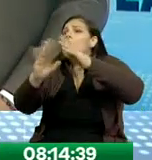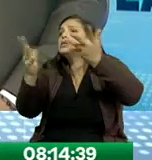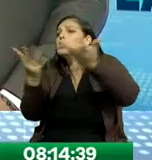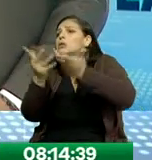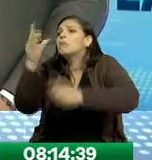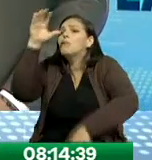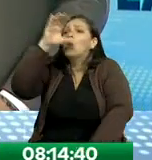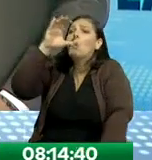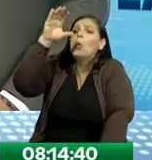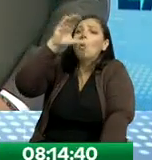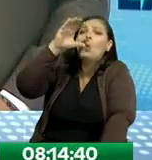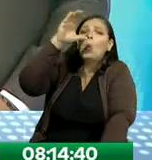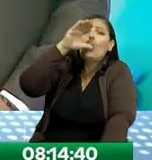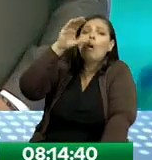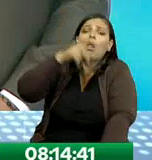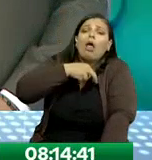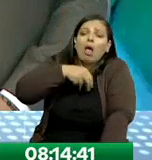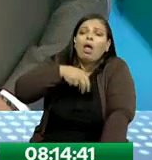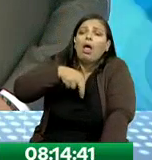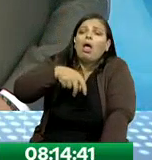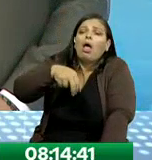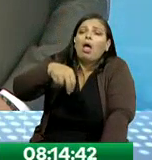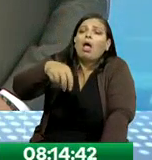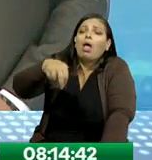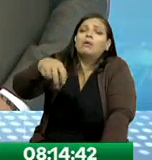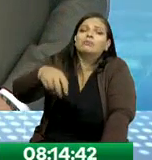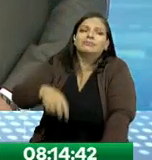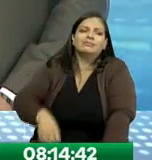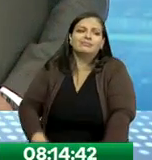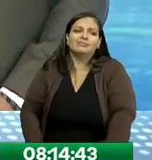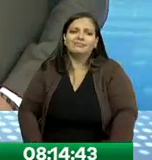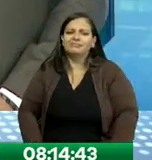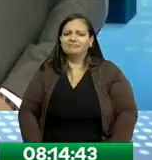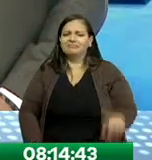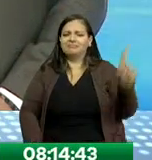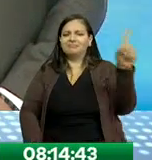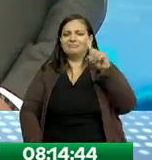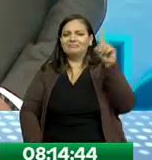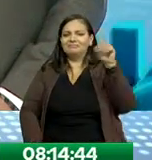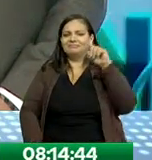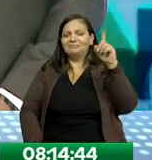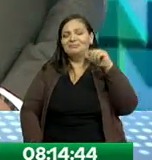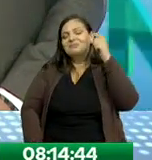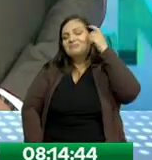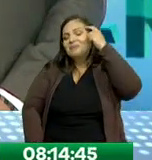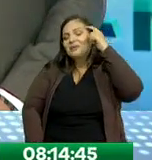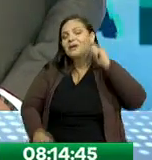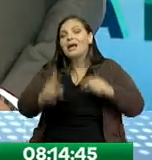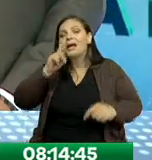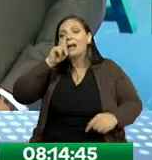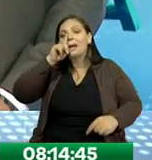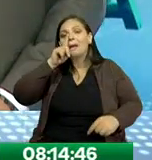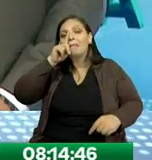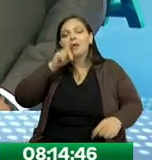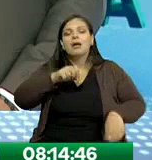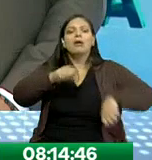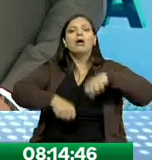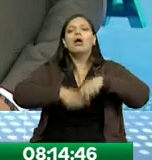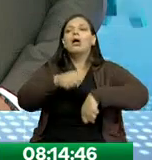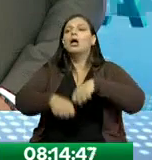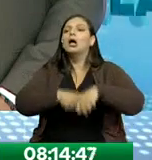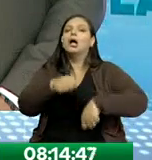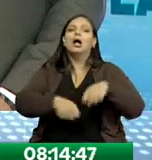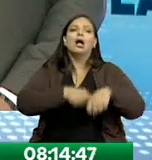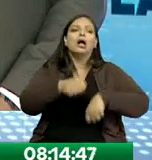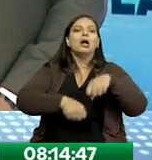Dice que está queriendo imitar a Richard Carapaz. Ah, eso es. ¿En bicicleta? Sí, se ha ido a dar una vuelta